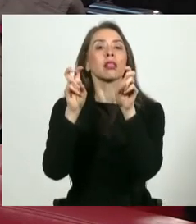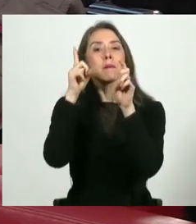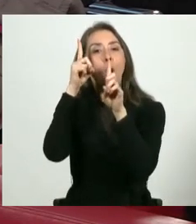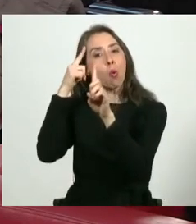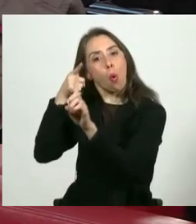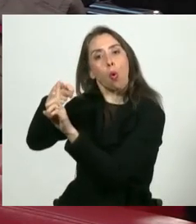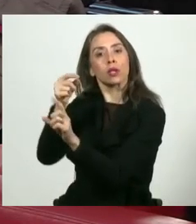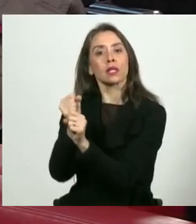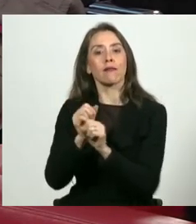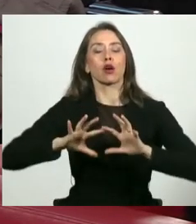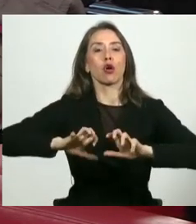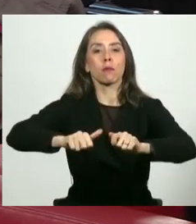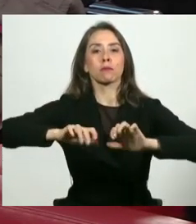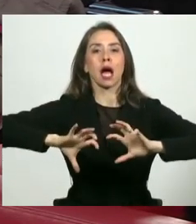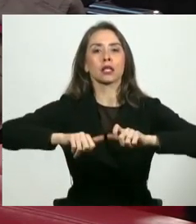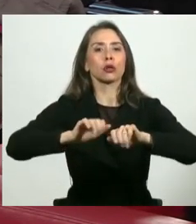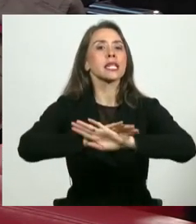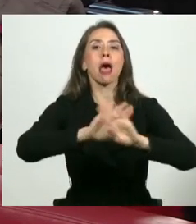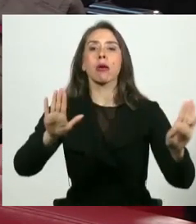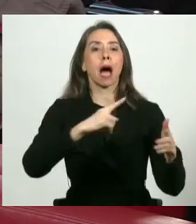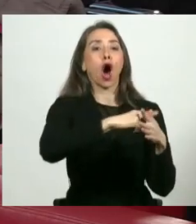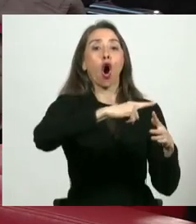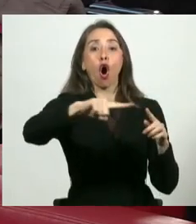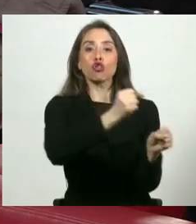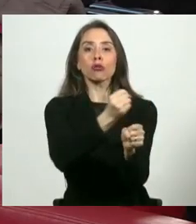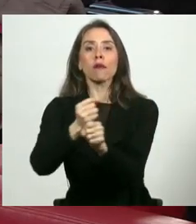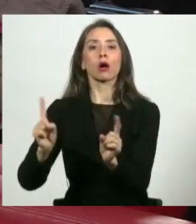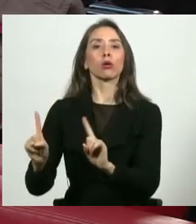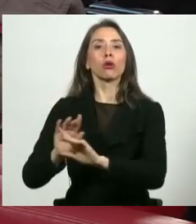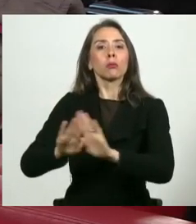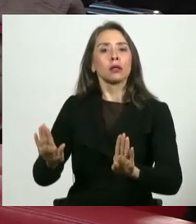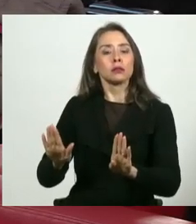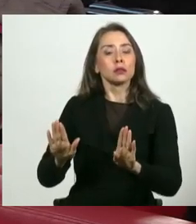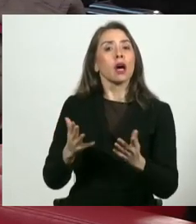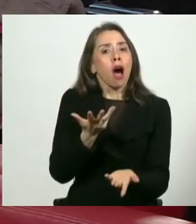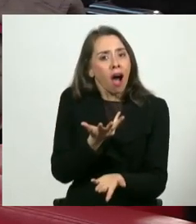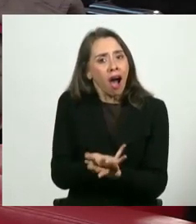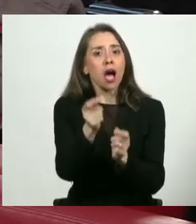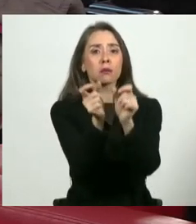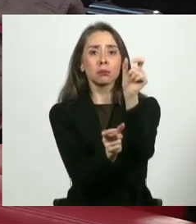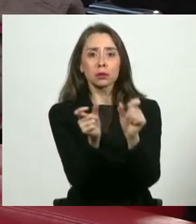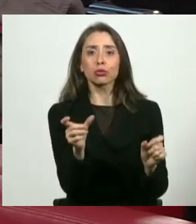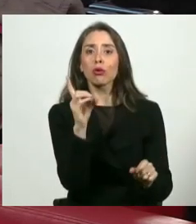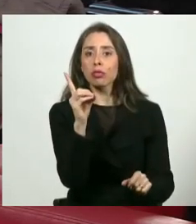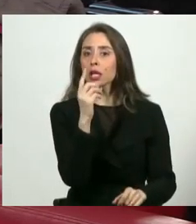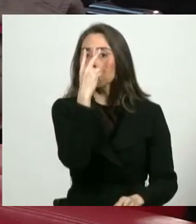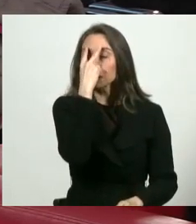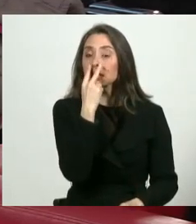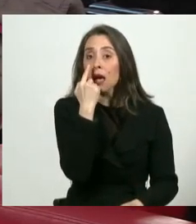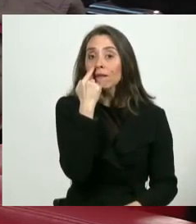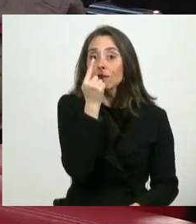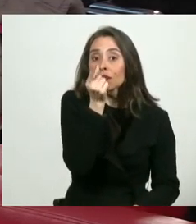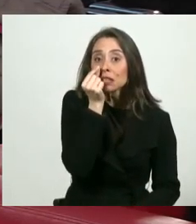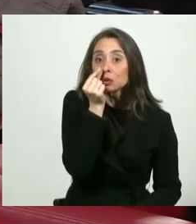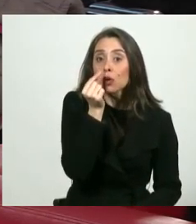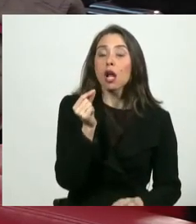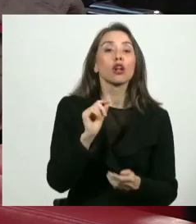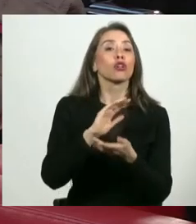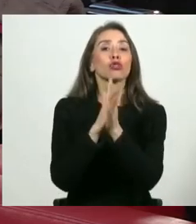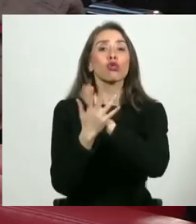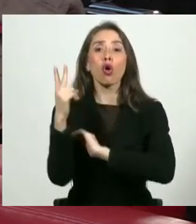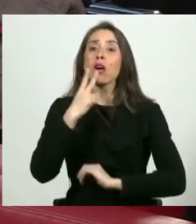trabajo, masoterapia, y no hay más. Hay personas con discapacidad visual que han trabajado toda